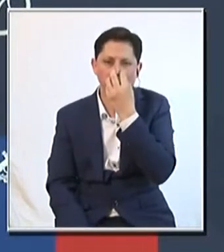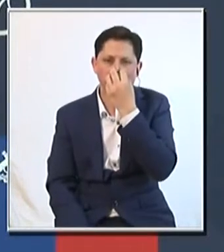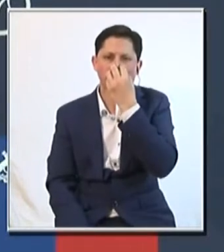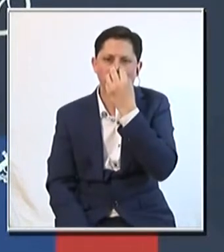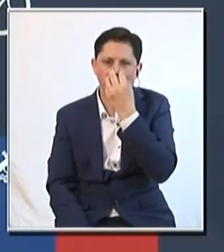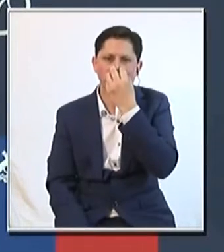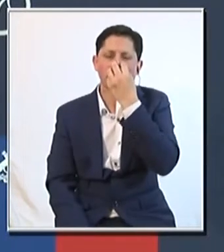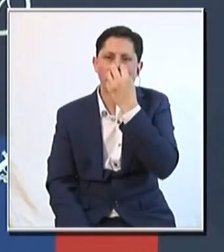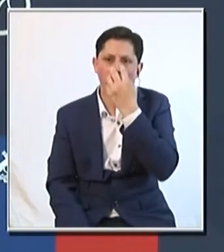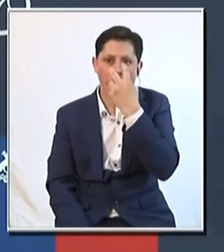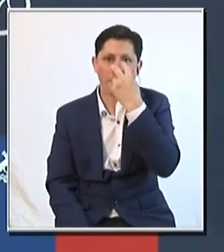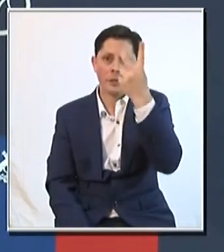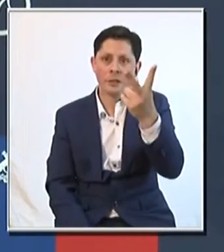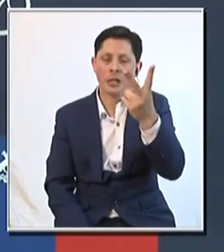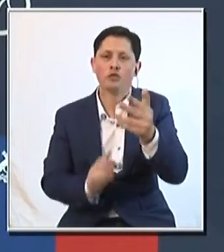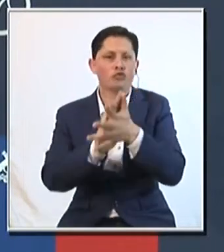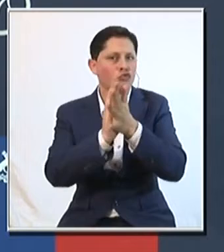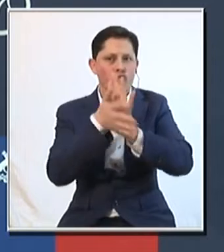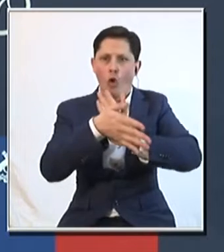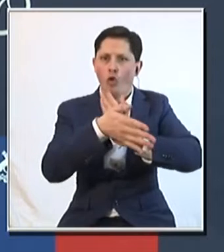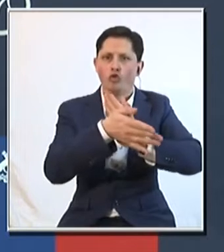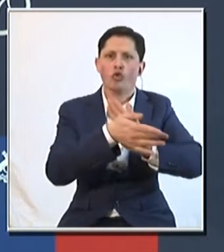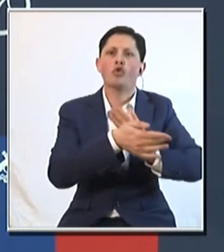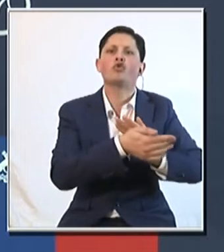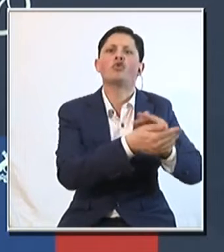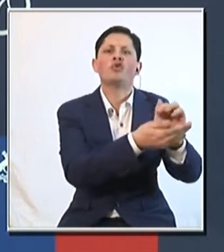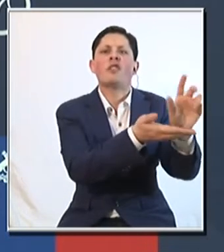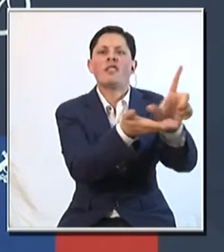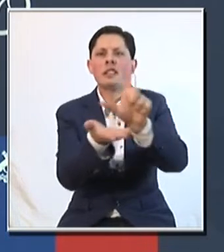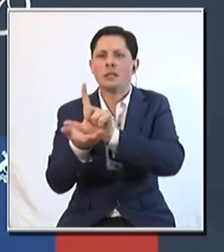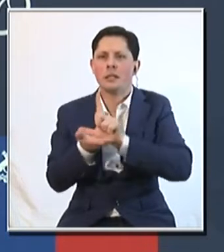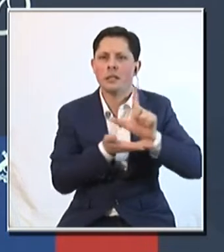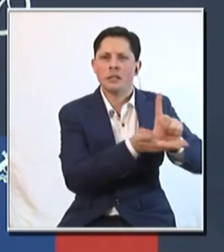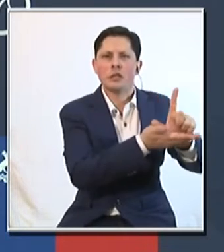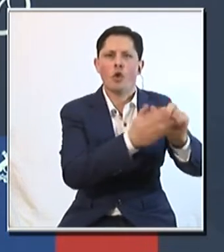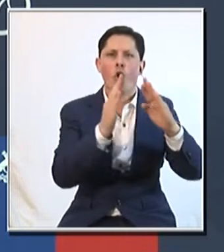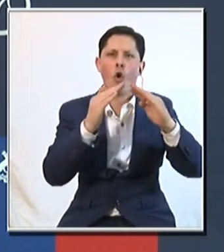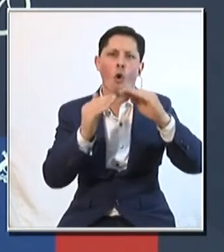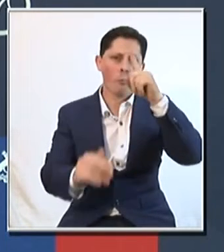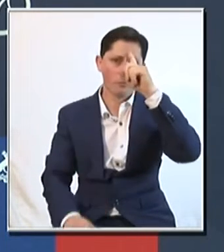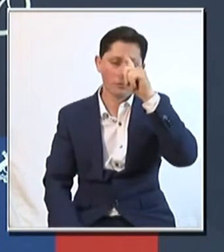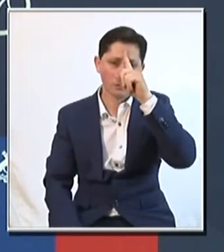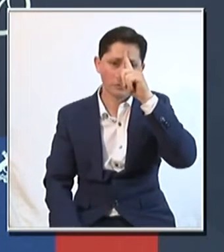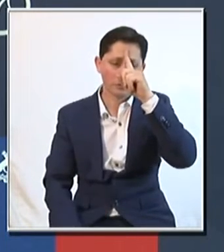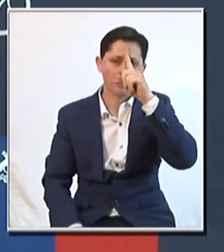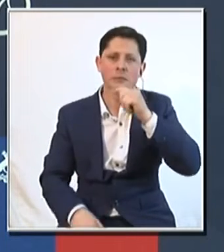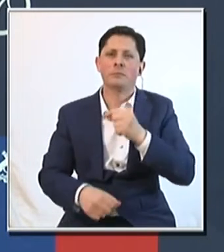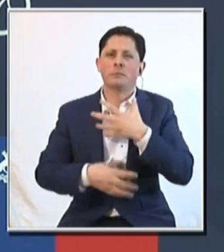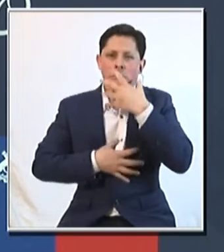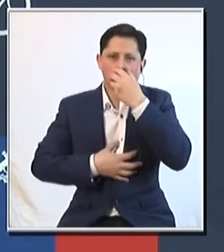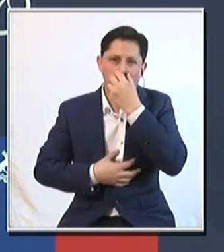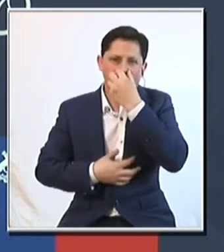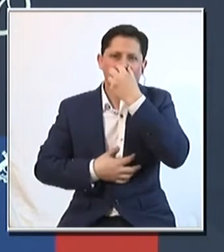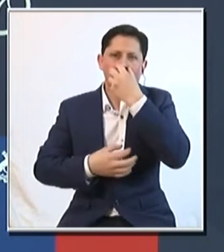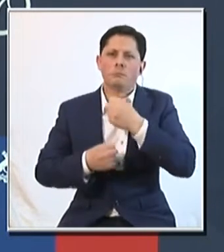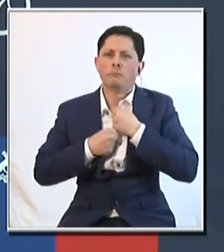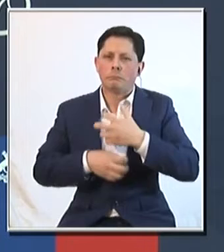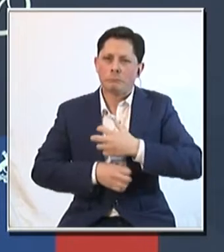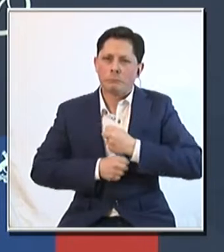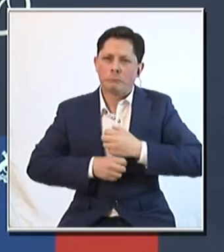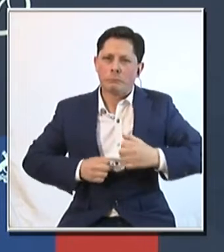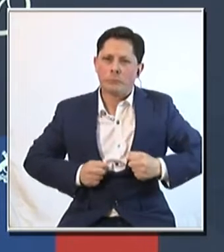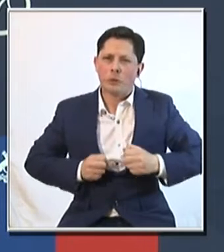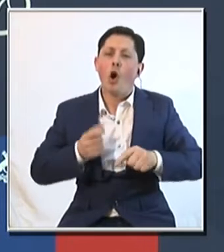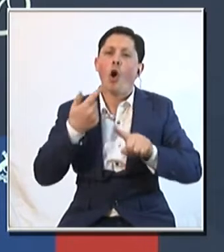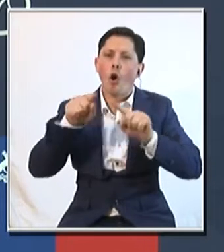Hemos evidenciado que en todos los servicios de salud del país la presencia del virus respiratorio sincicial es la que se mantiene predominante por sobre